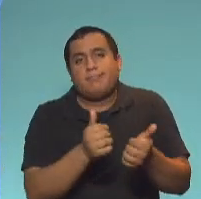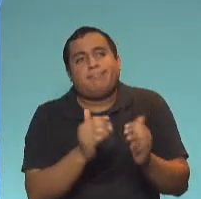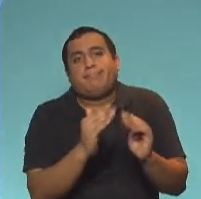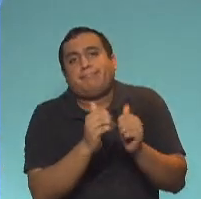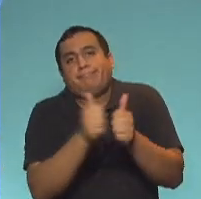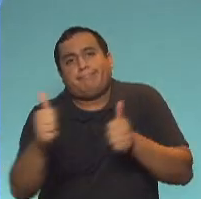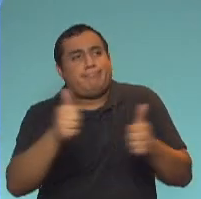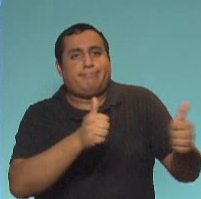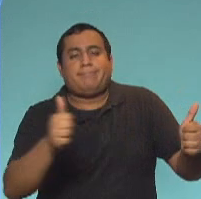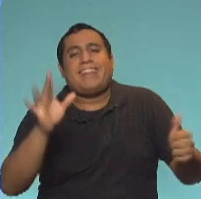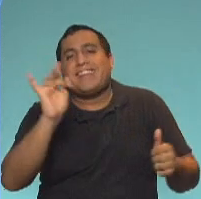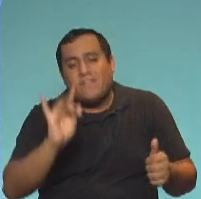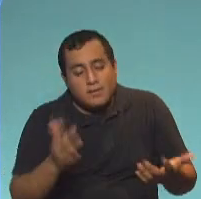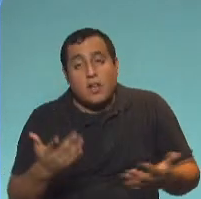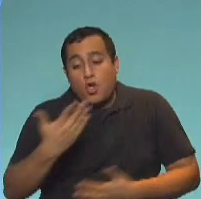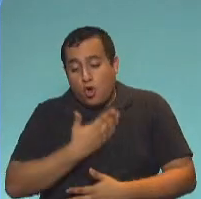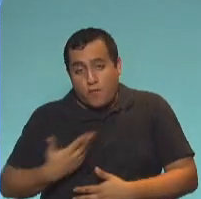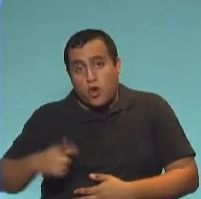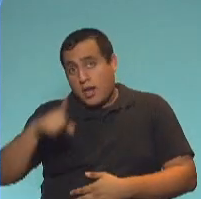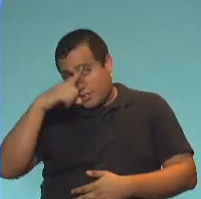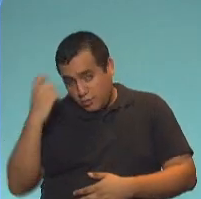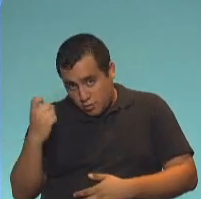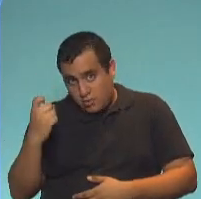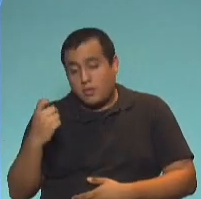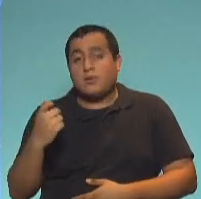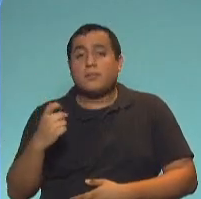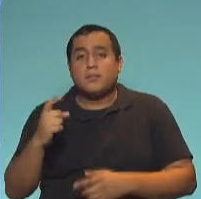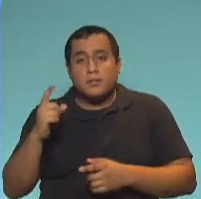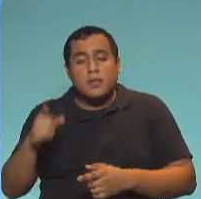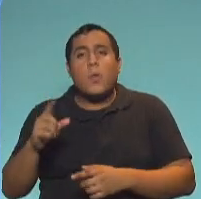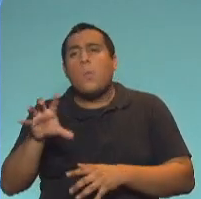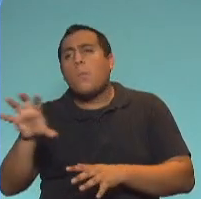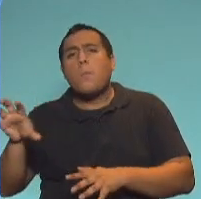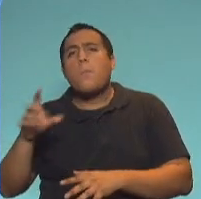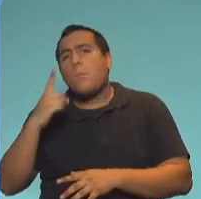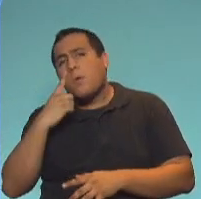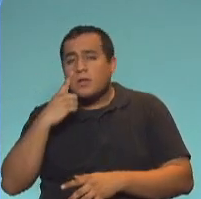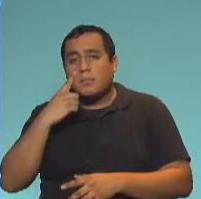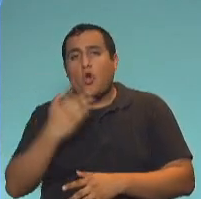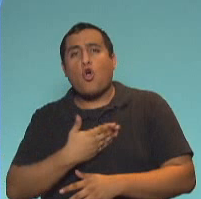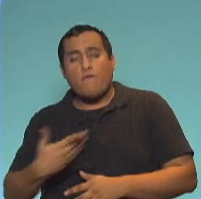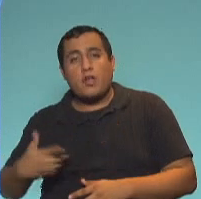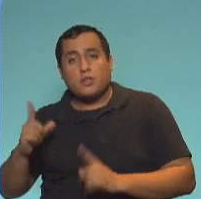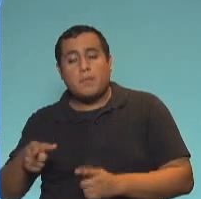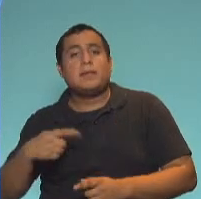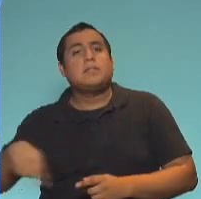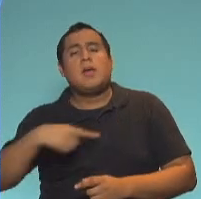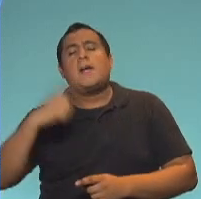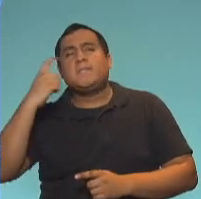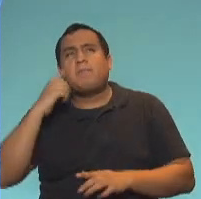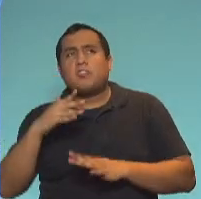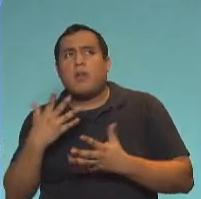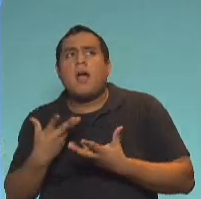físico desde el estado nacional de acá de la jurisdicción y de los municipios generar las acciones para poder